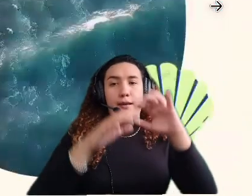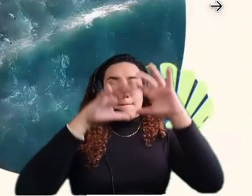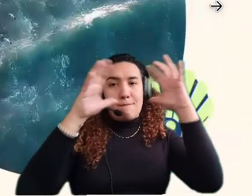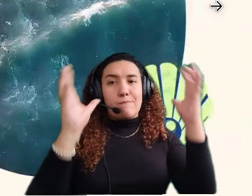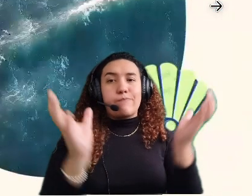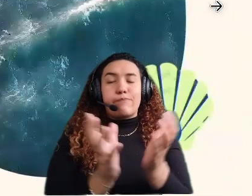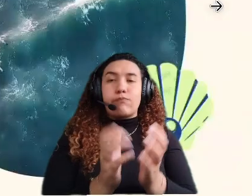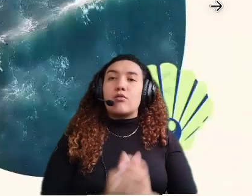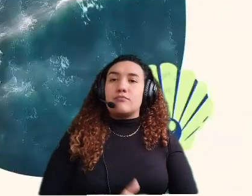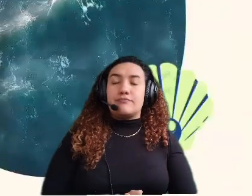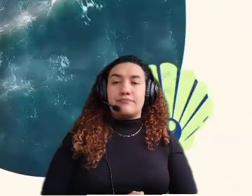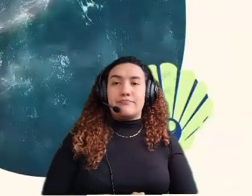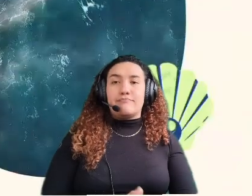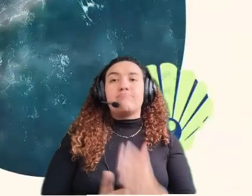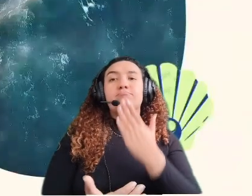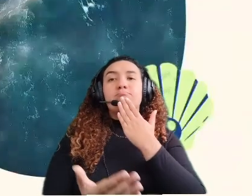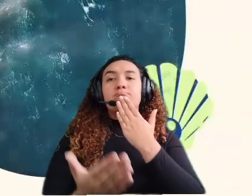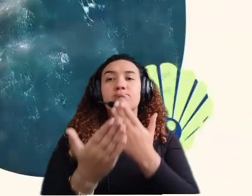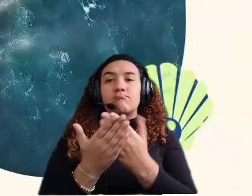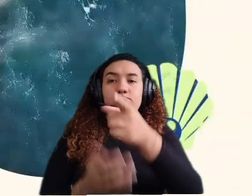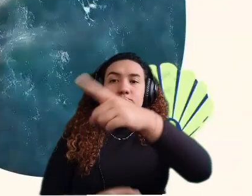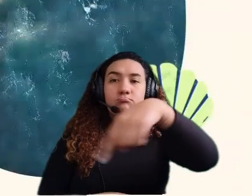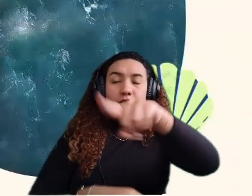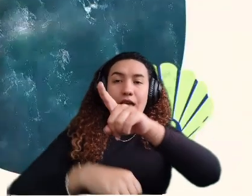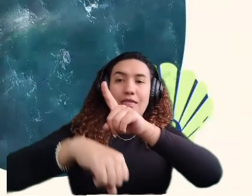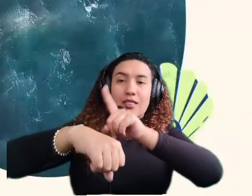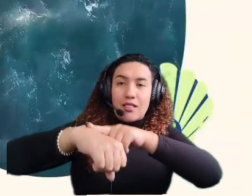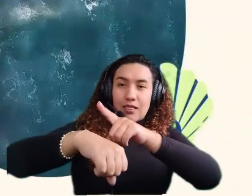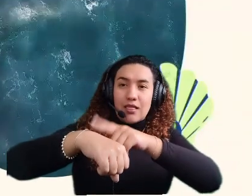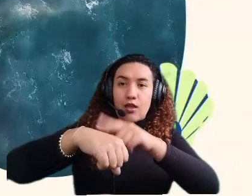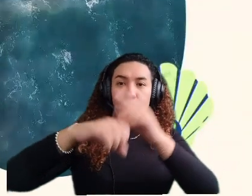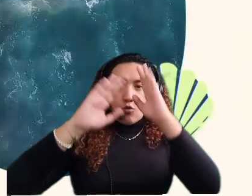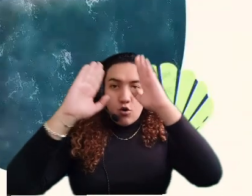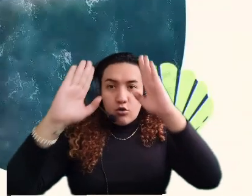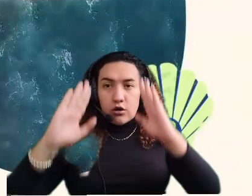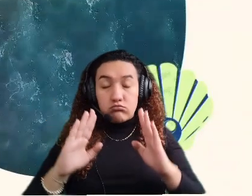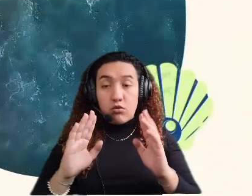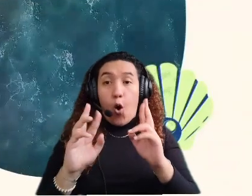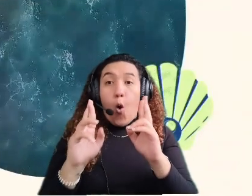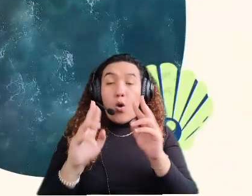Em, Muchas gracias a todos por su tiempo brindado